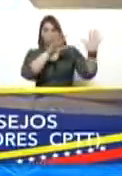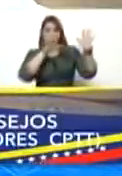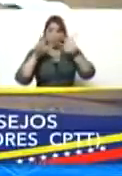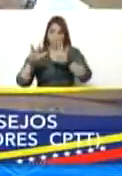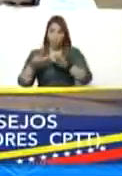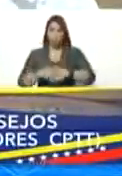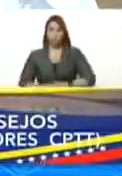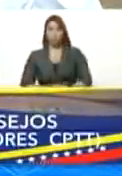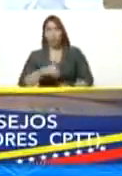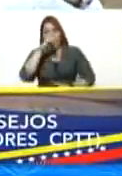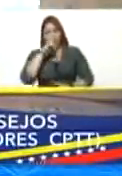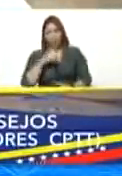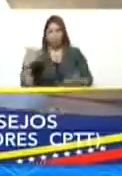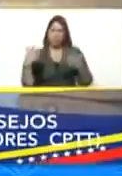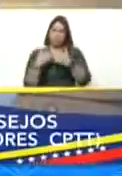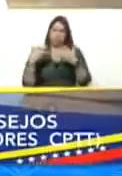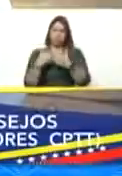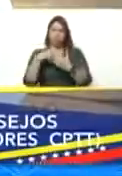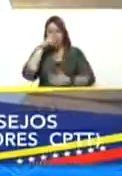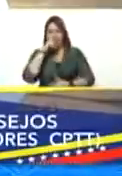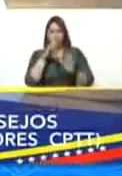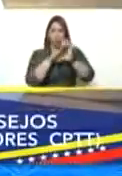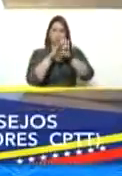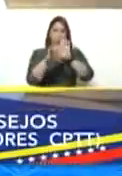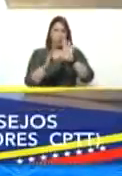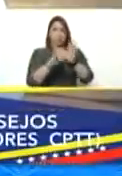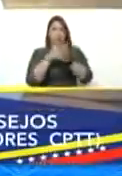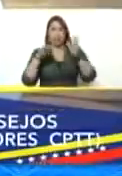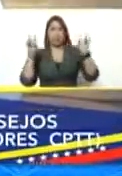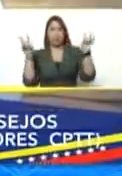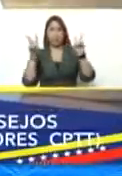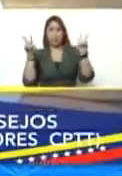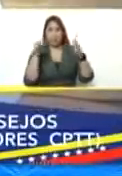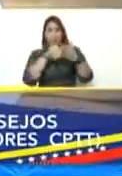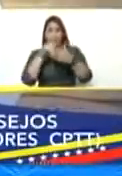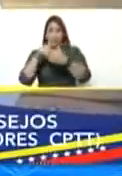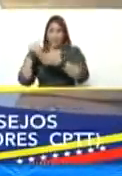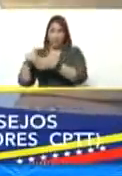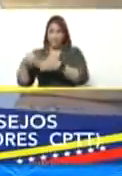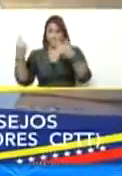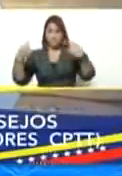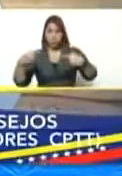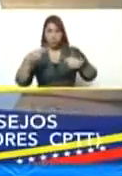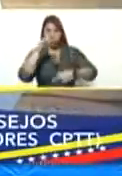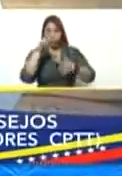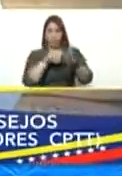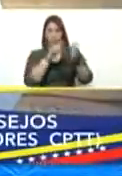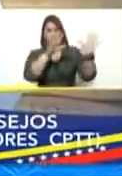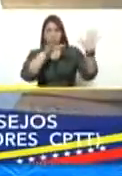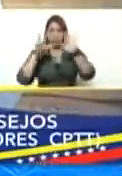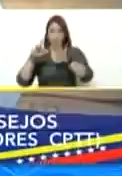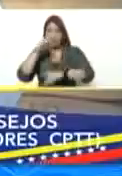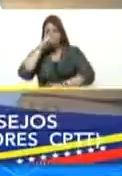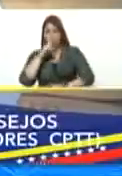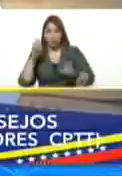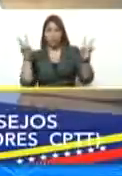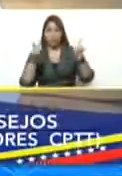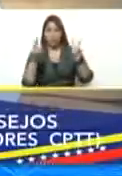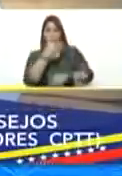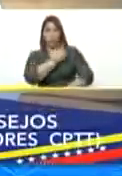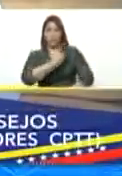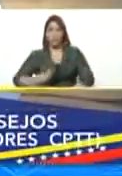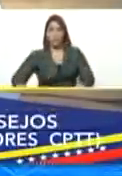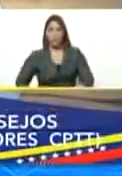guarimbas, el año de la constituyente, el año de las grandes victorias electorales, 2018, el año de la victoria